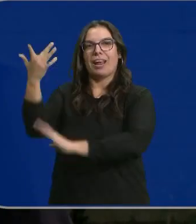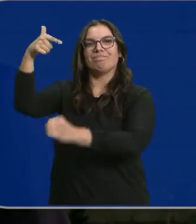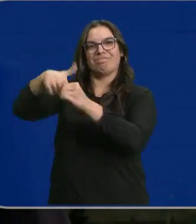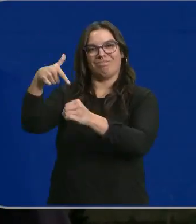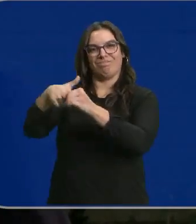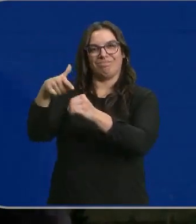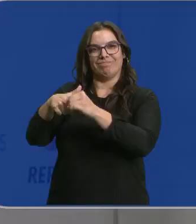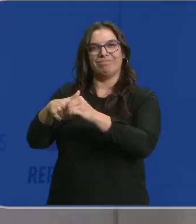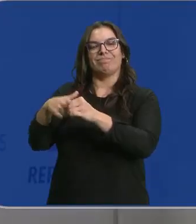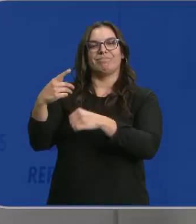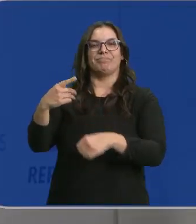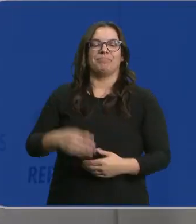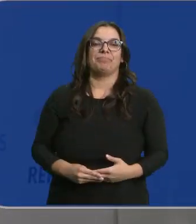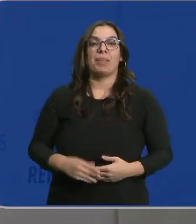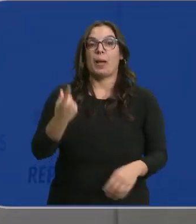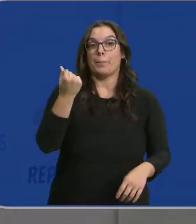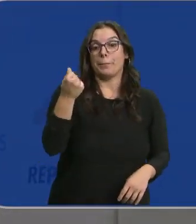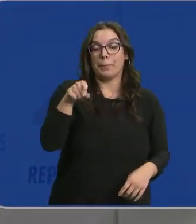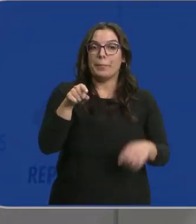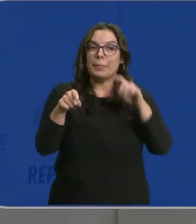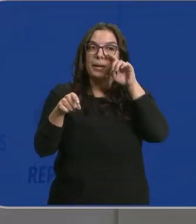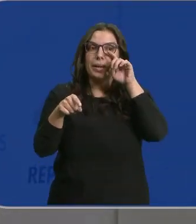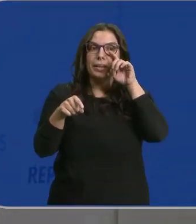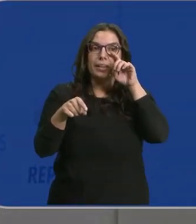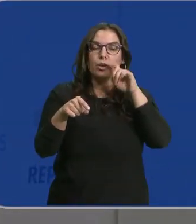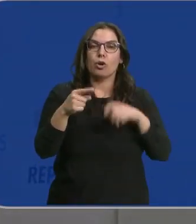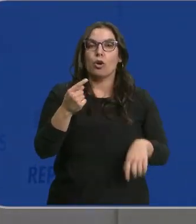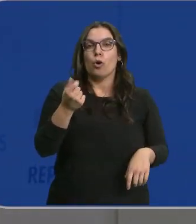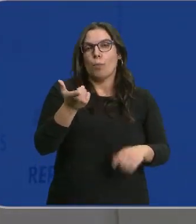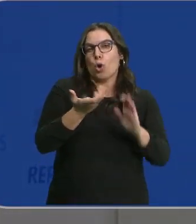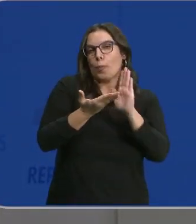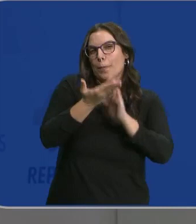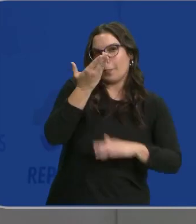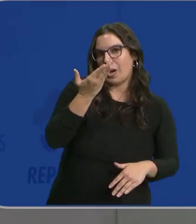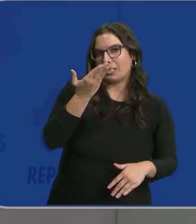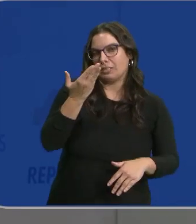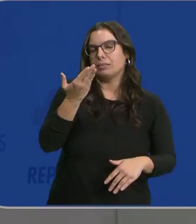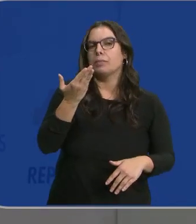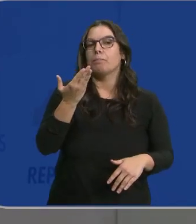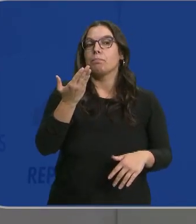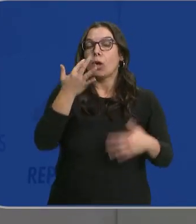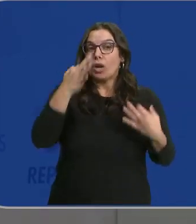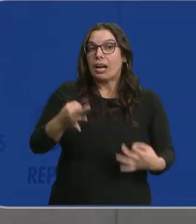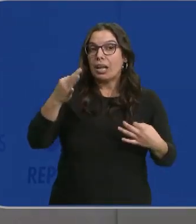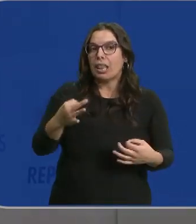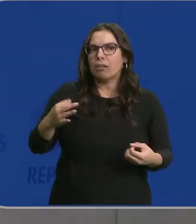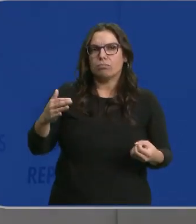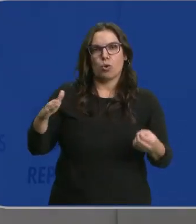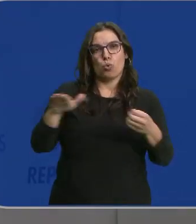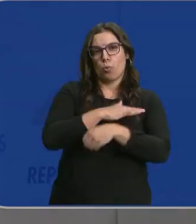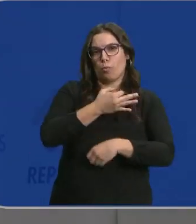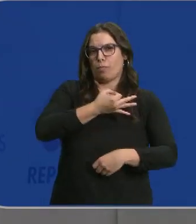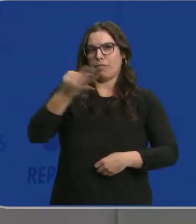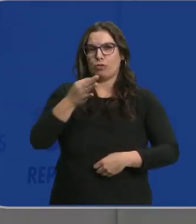y producir nuevo diésel. El precio de este carburante es ligeramente más alto que el gasóleo normal, pero cumple con la reducción